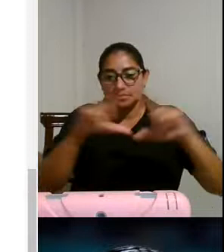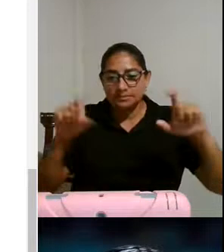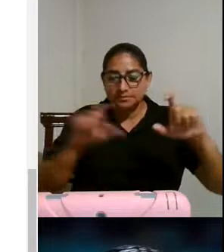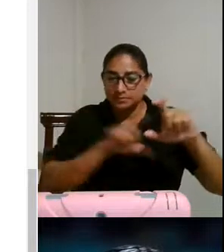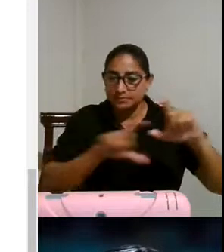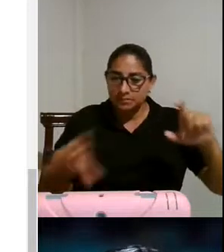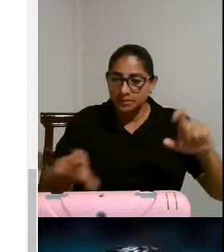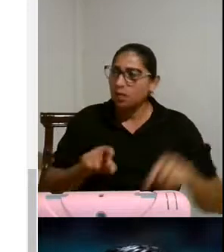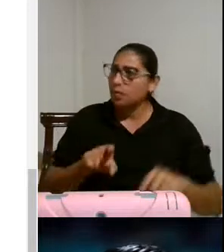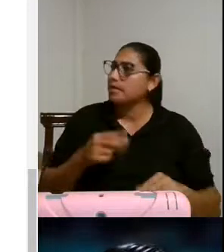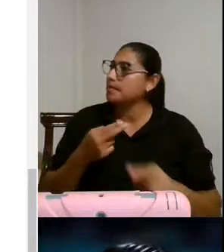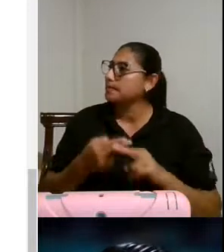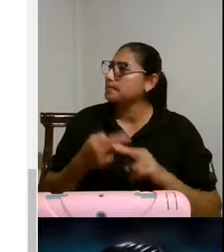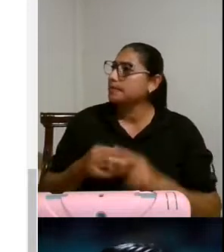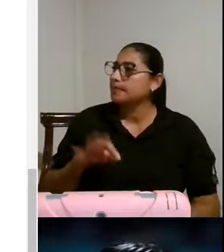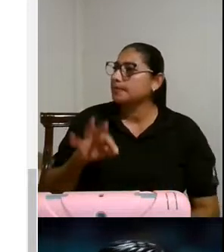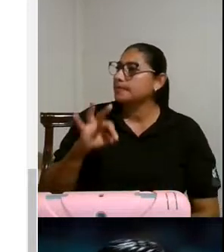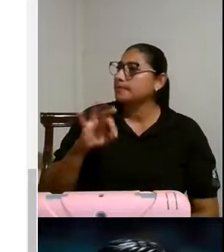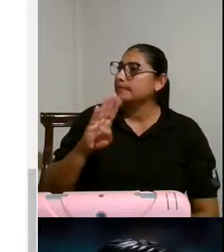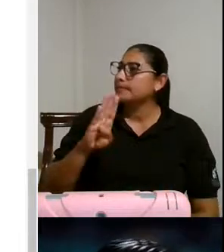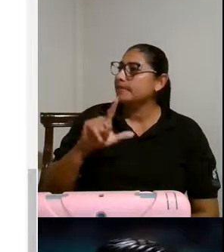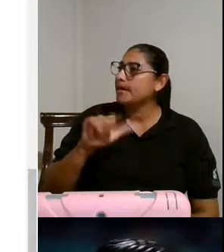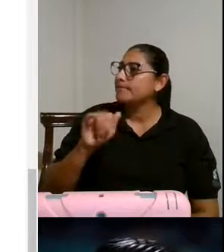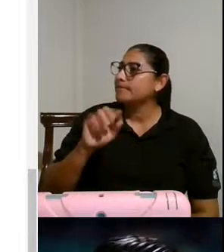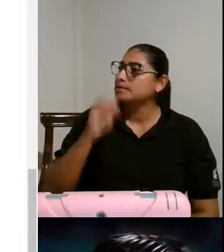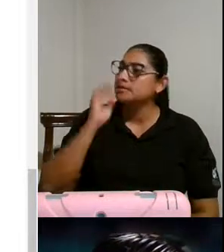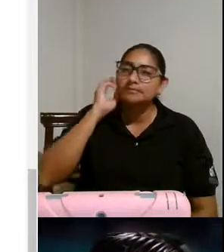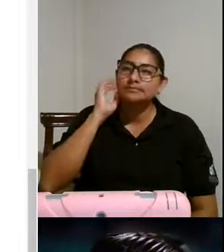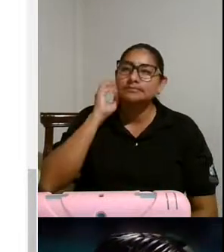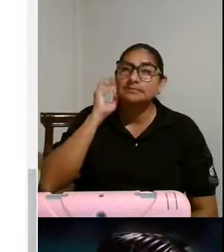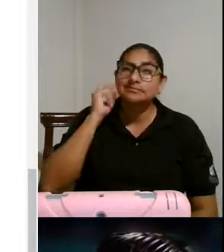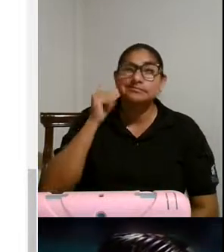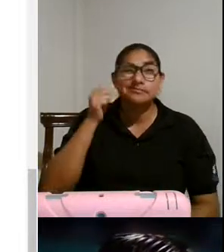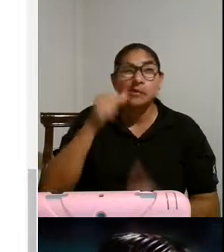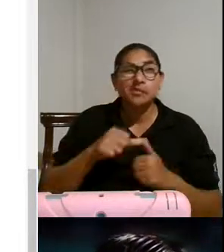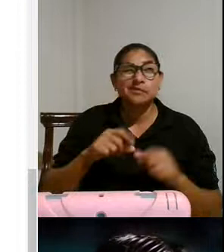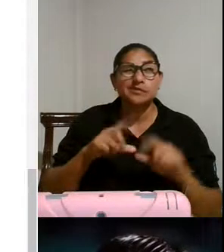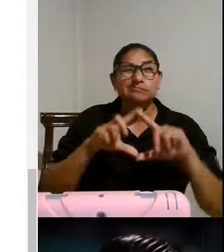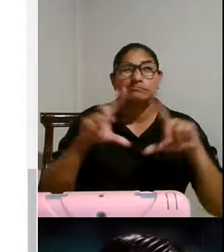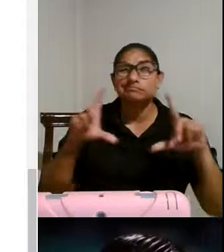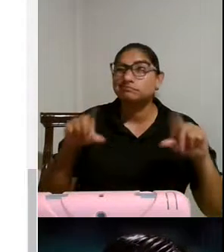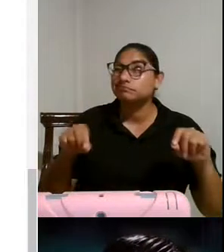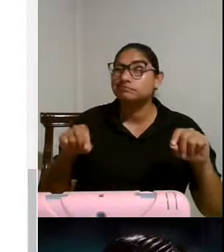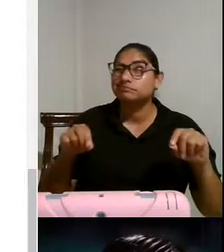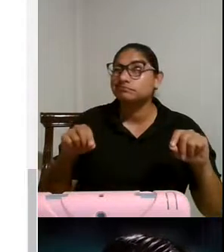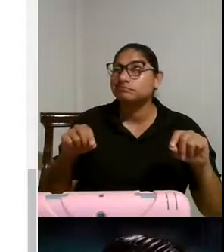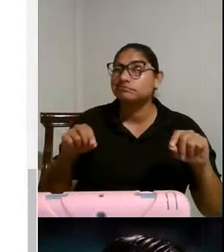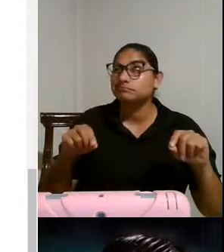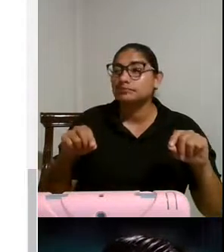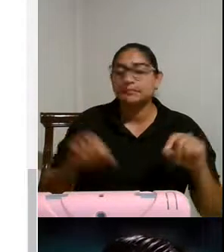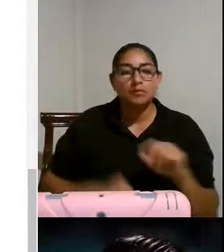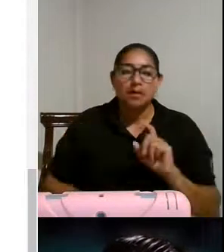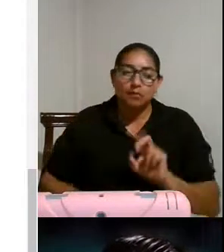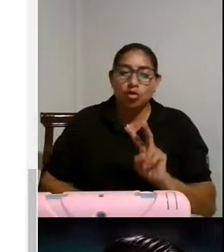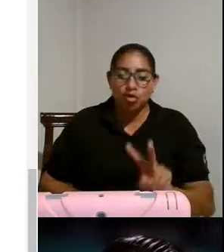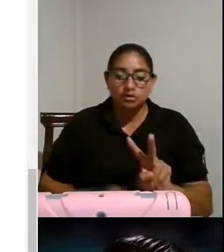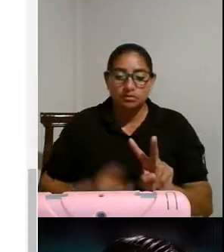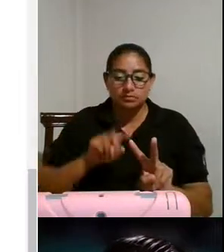ustedes entiendan qué es la derivada. Es tomar 2 puntos en una función, trazar una